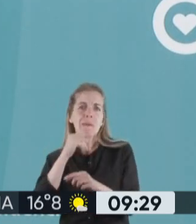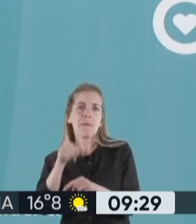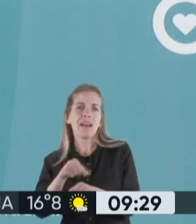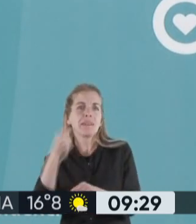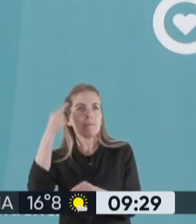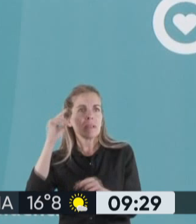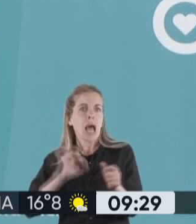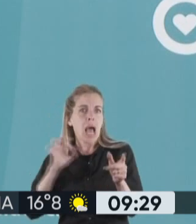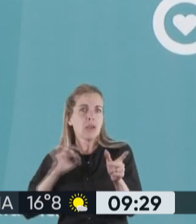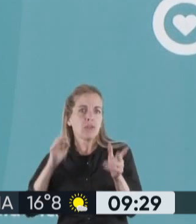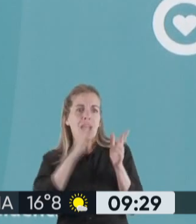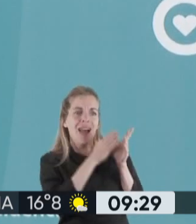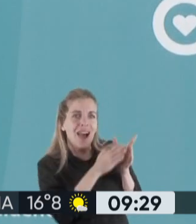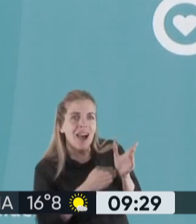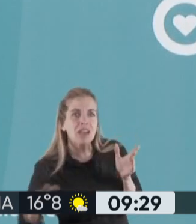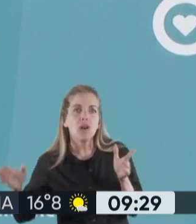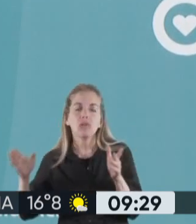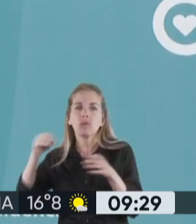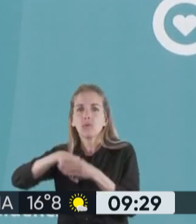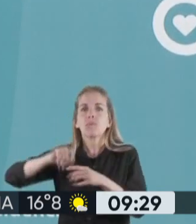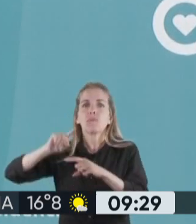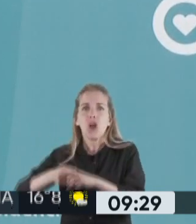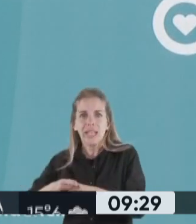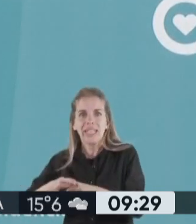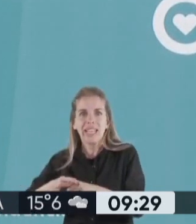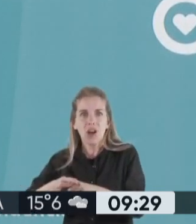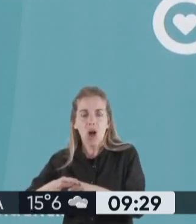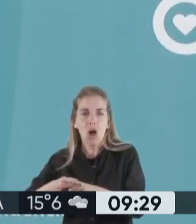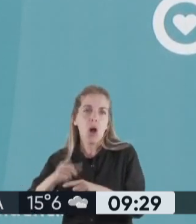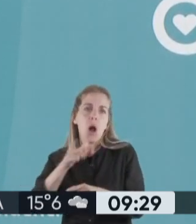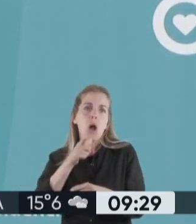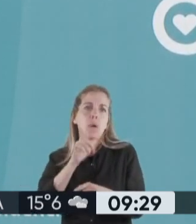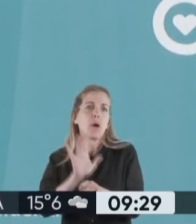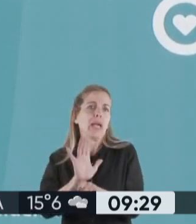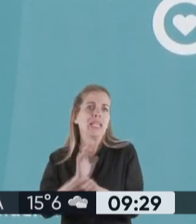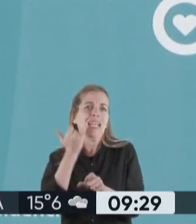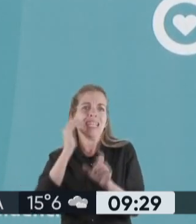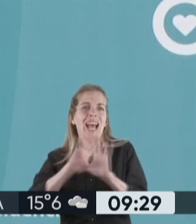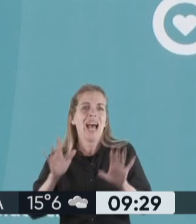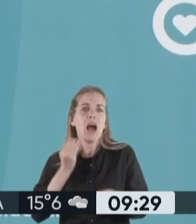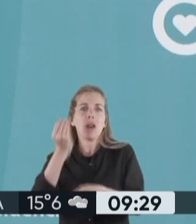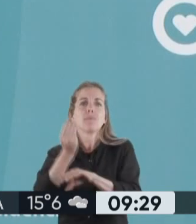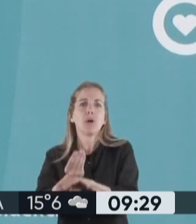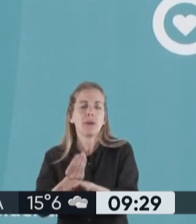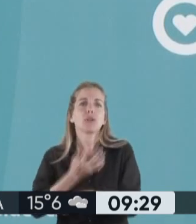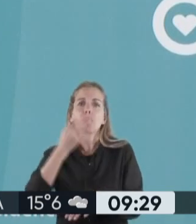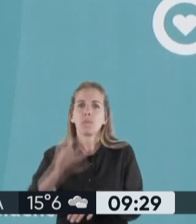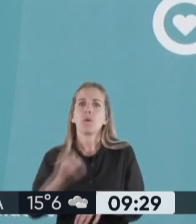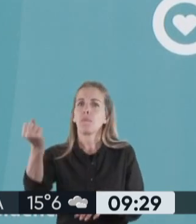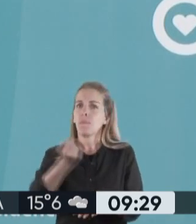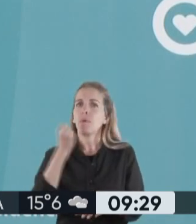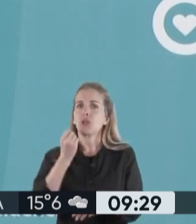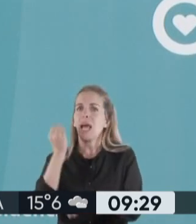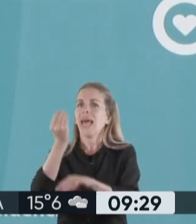política, culminación en el sentido de culmine y no de finalización, digamos. Está en un momento muy importante de su vida política